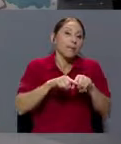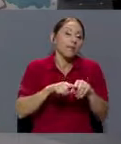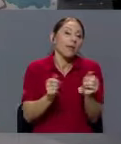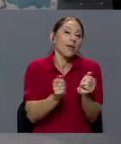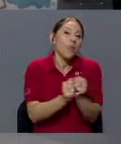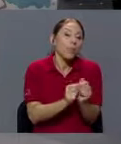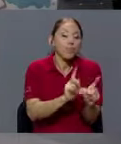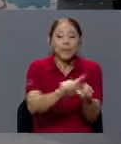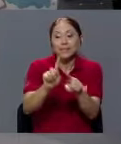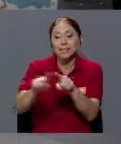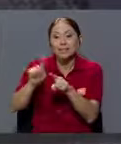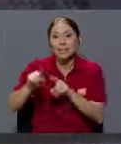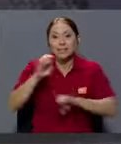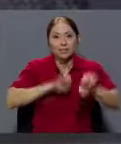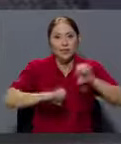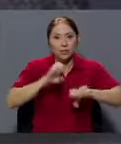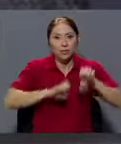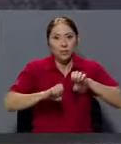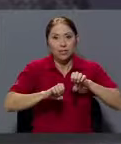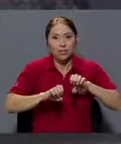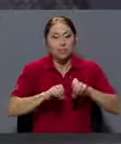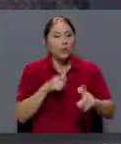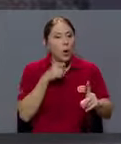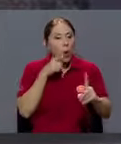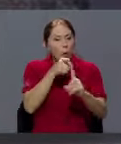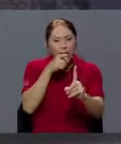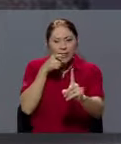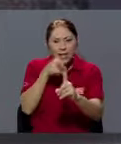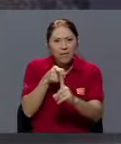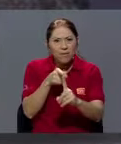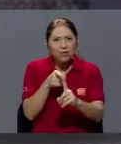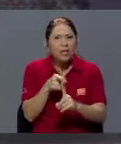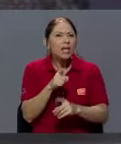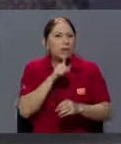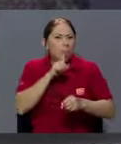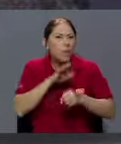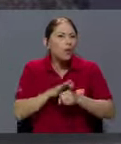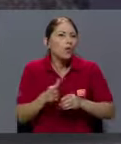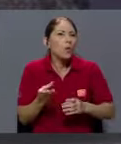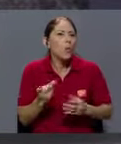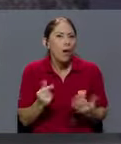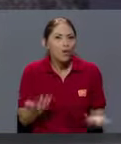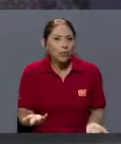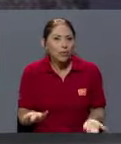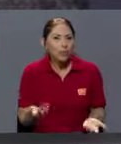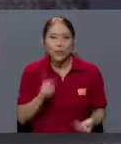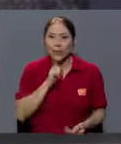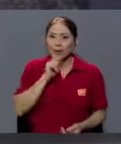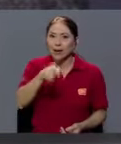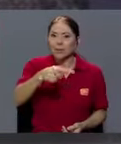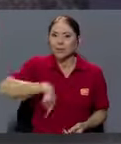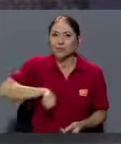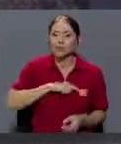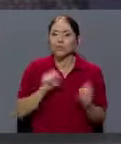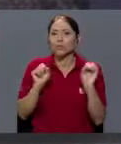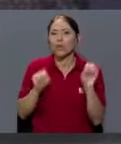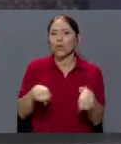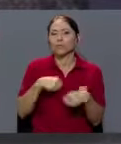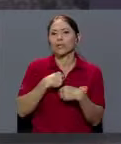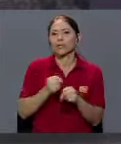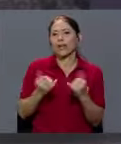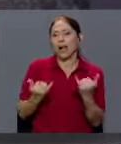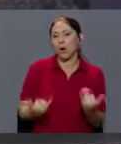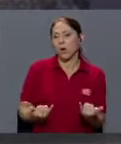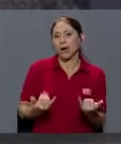distintas evaluaciones, ¿verdad? ¿Cuánto de estos objetivos estamos cumpliendo y cuánto realmente podemos hacer